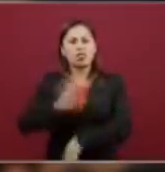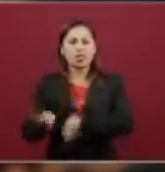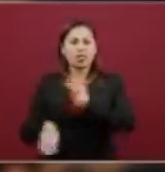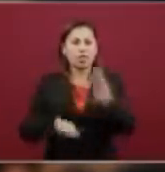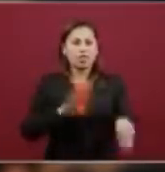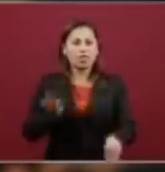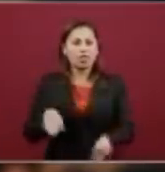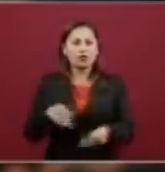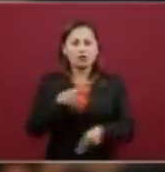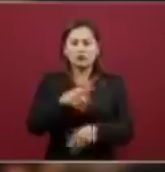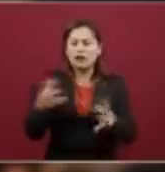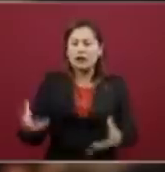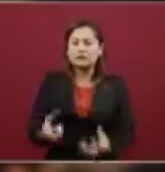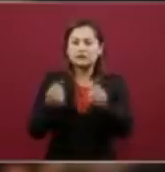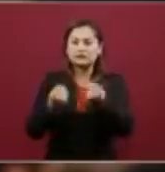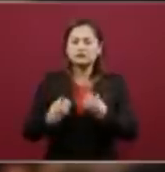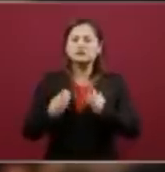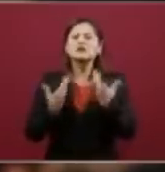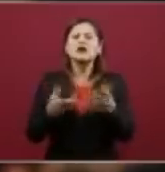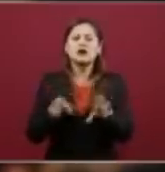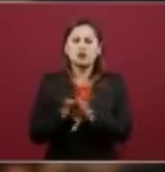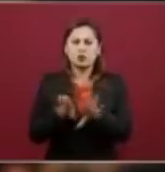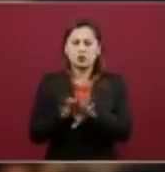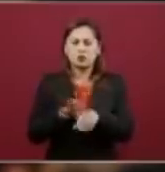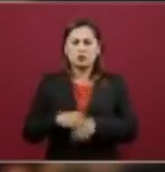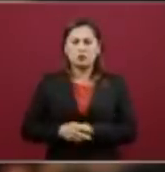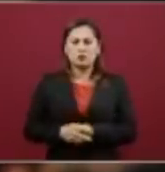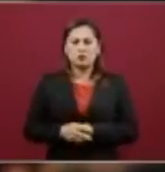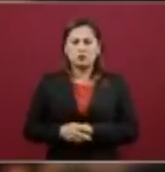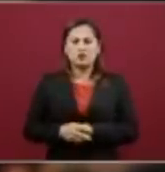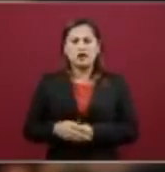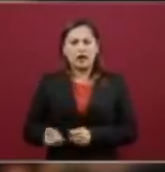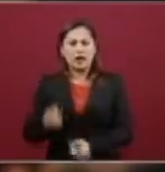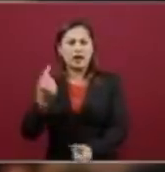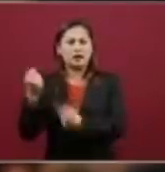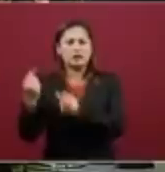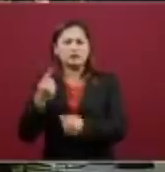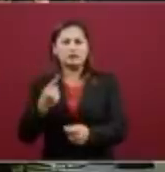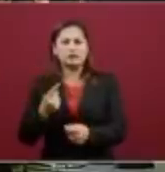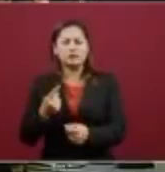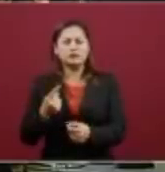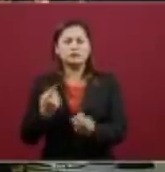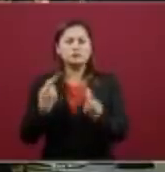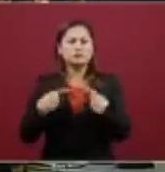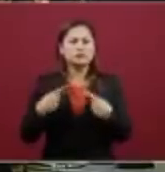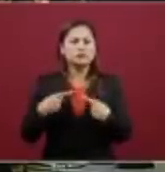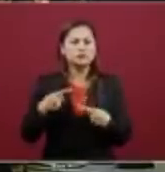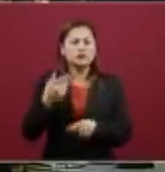Pues precisamente a causa de querer dañar la imagen del presidente de la República. La mayoría de los